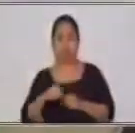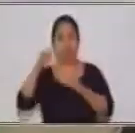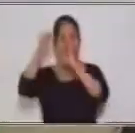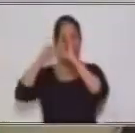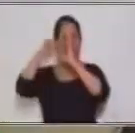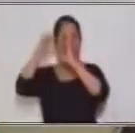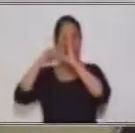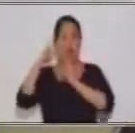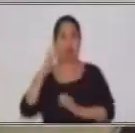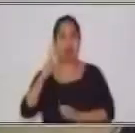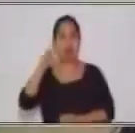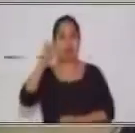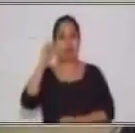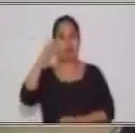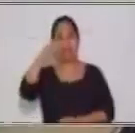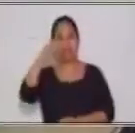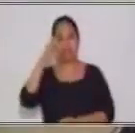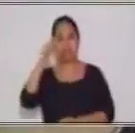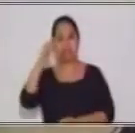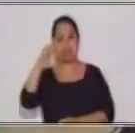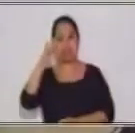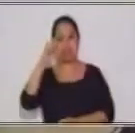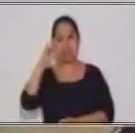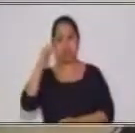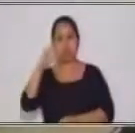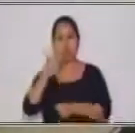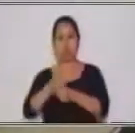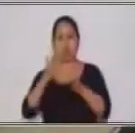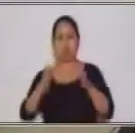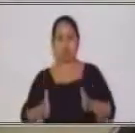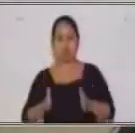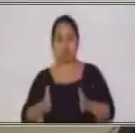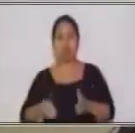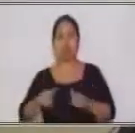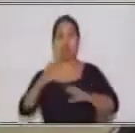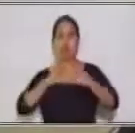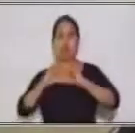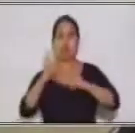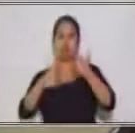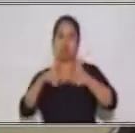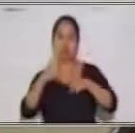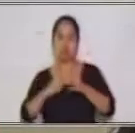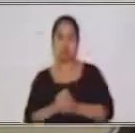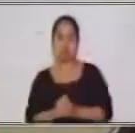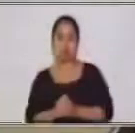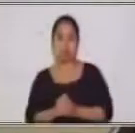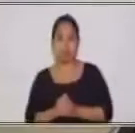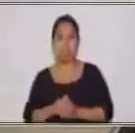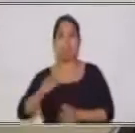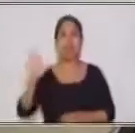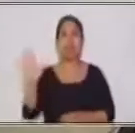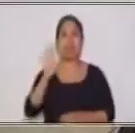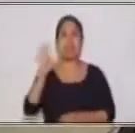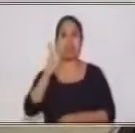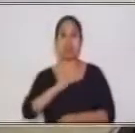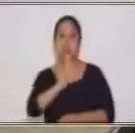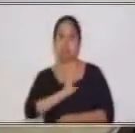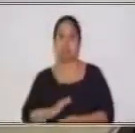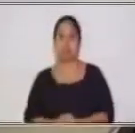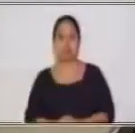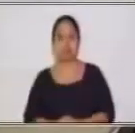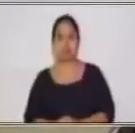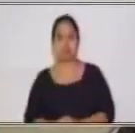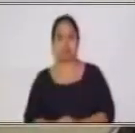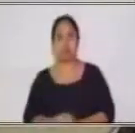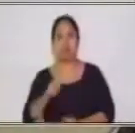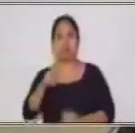y la literatura guatemalteca del área de comunicación y lenguaje para el grado de quinto bachillerato.